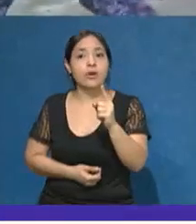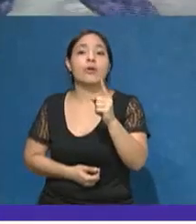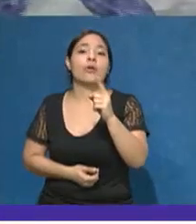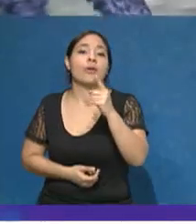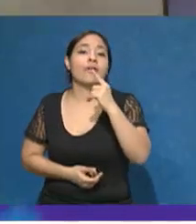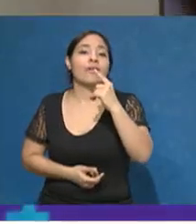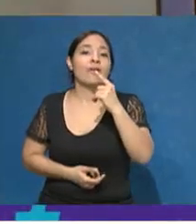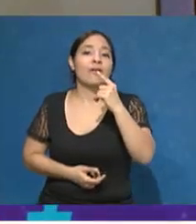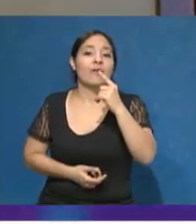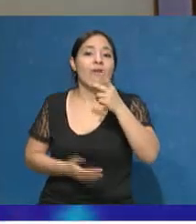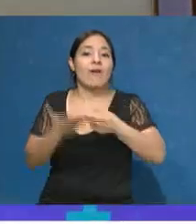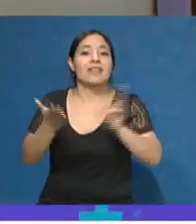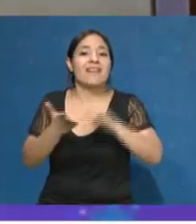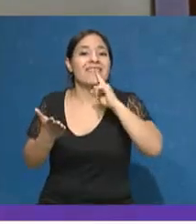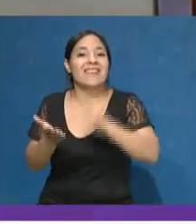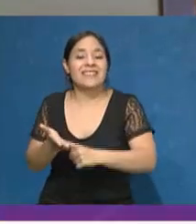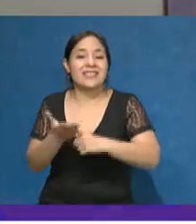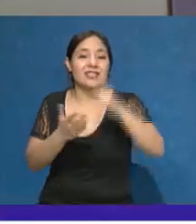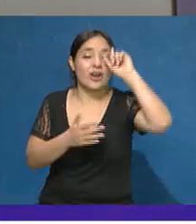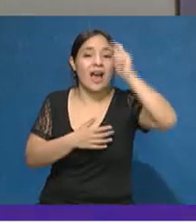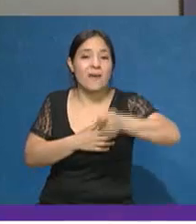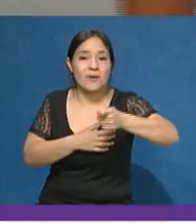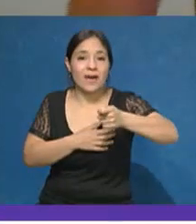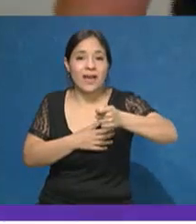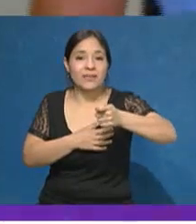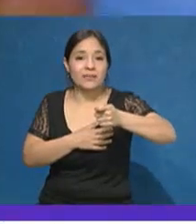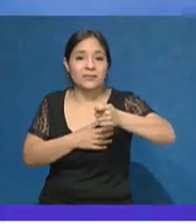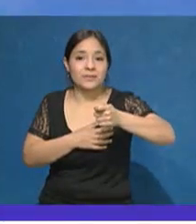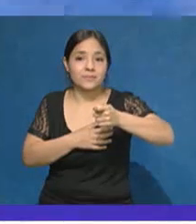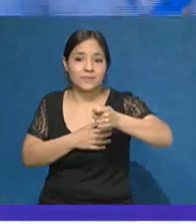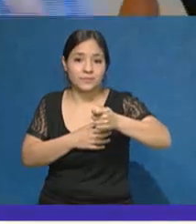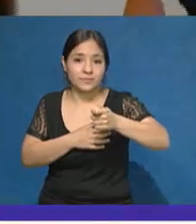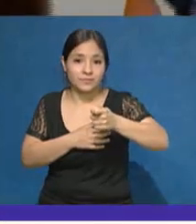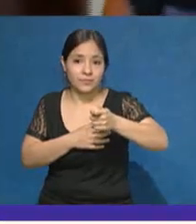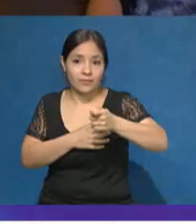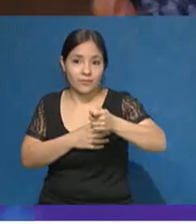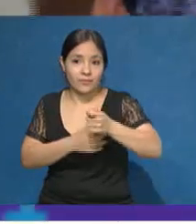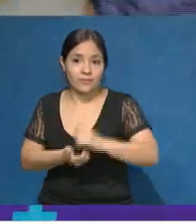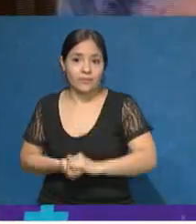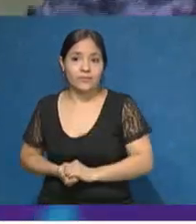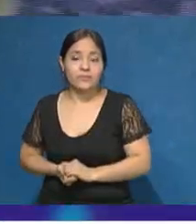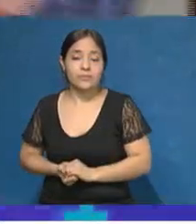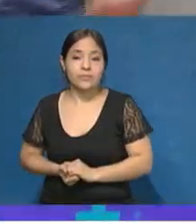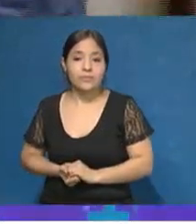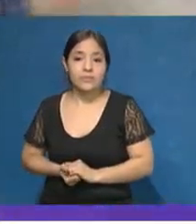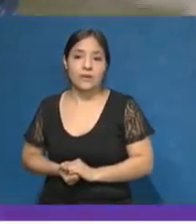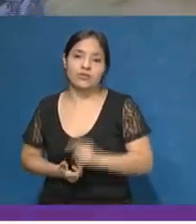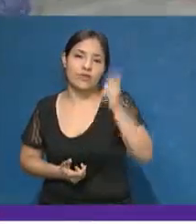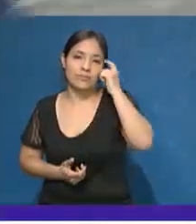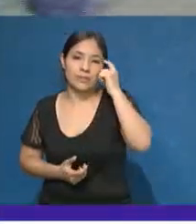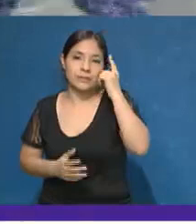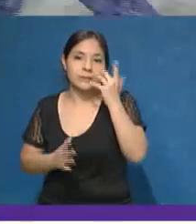los tribunales superiores en cuanto a la definición de la confirmación de la sentencia entiendo que ya